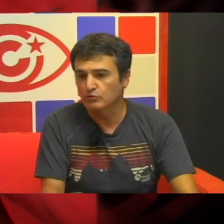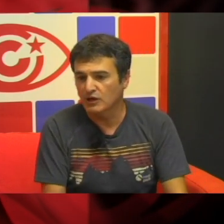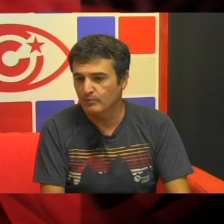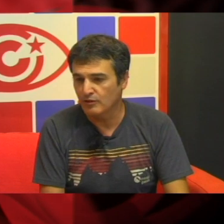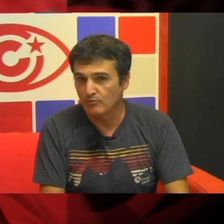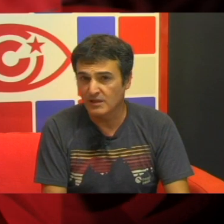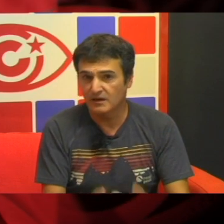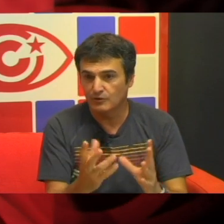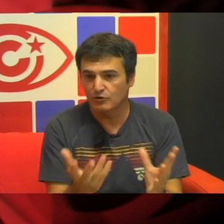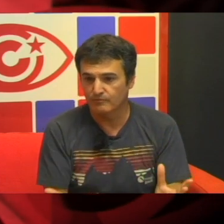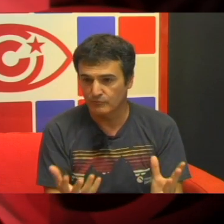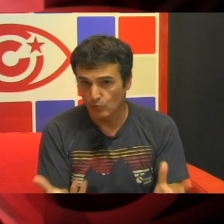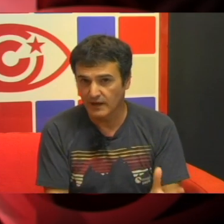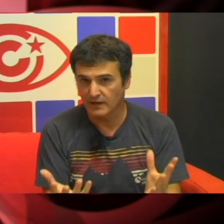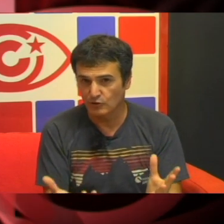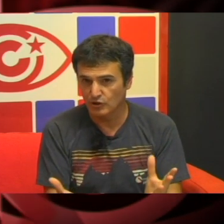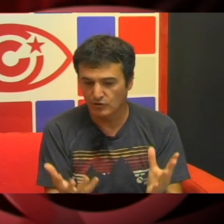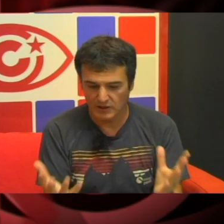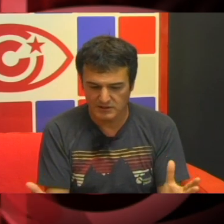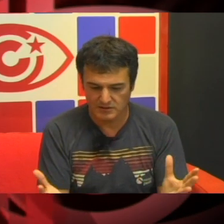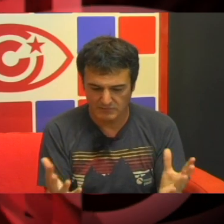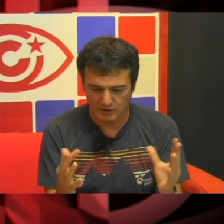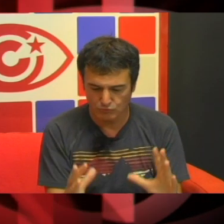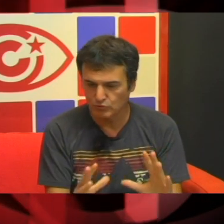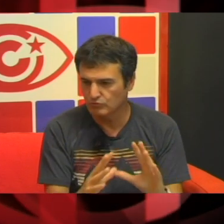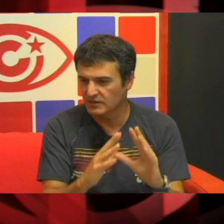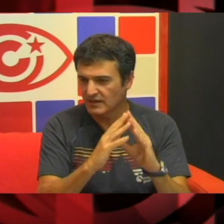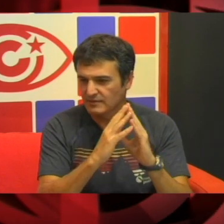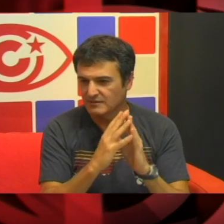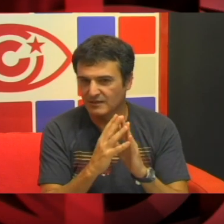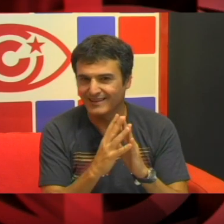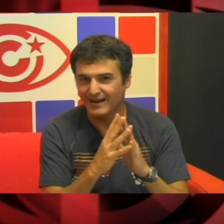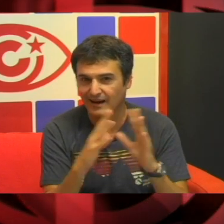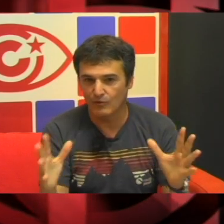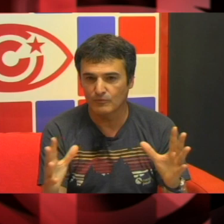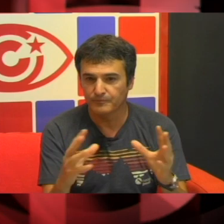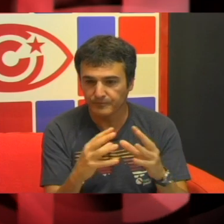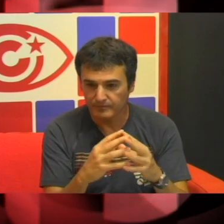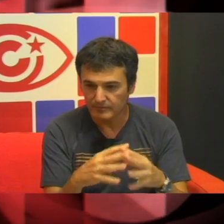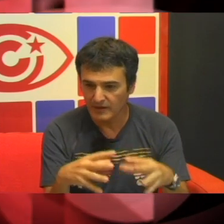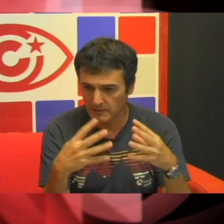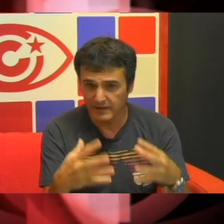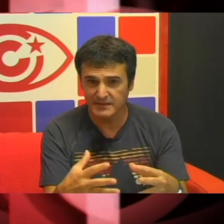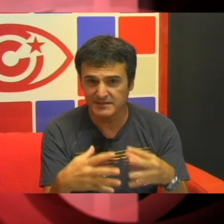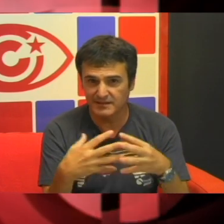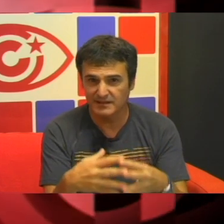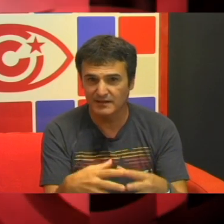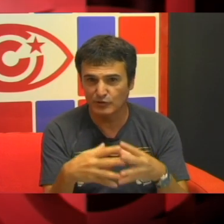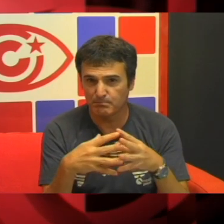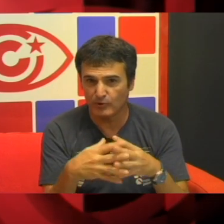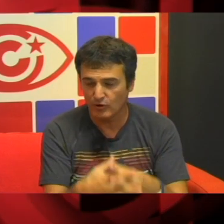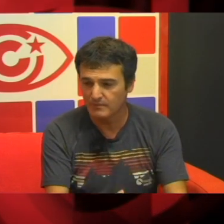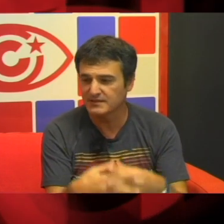el asunto de la cooperación médica cubana que yo creo que es un asunto realmente de calado el país que tiene